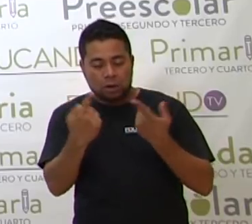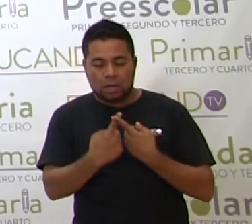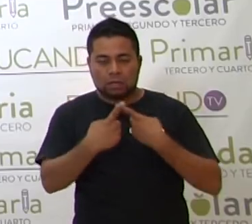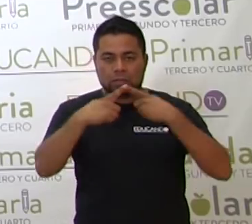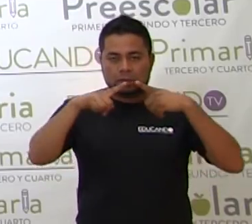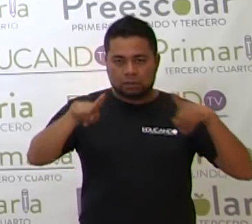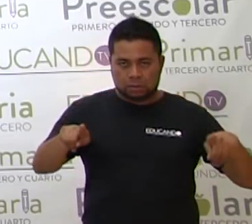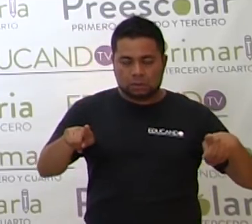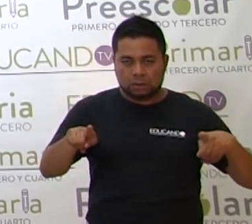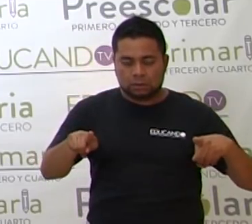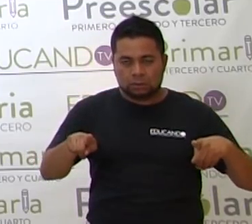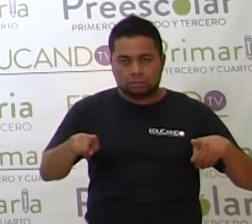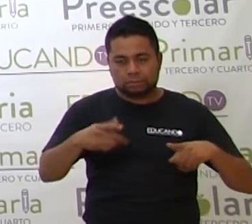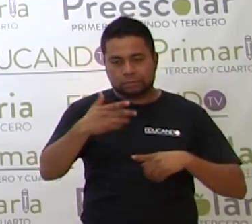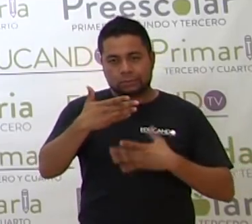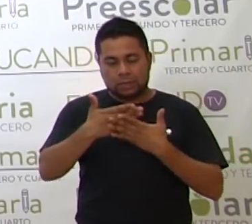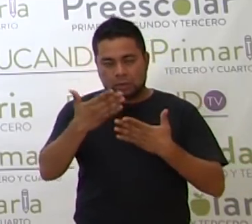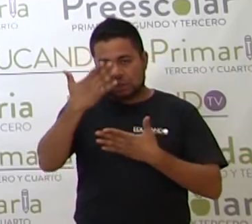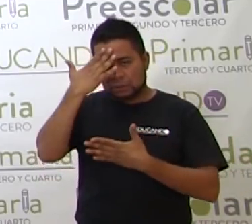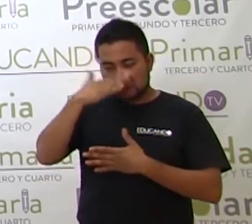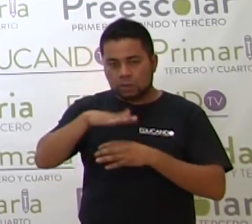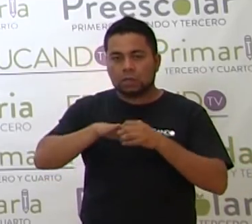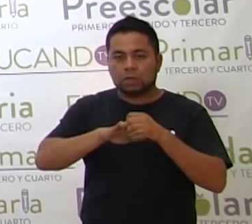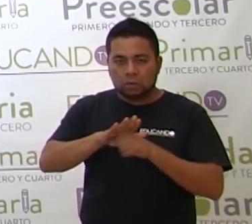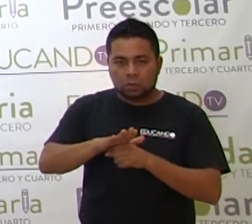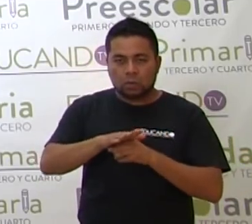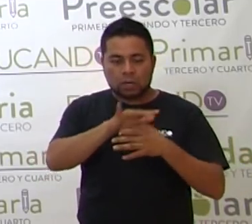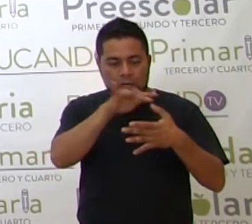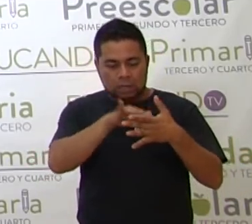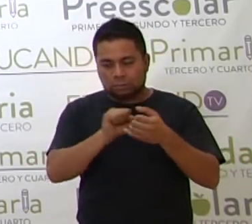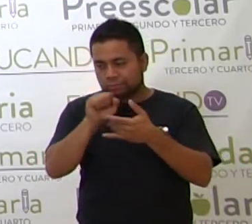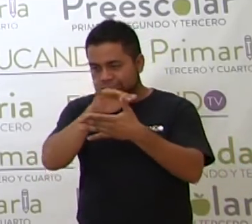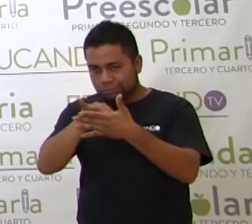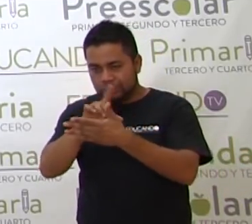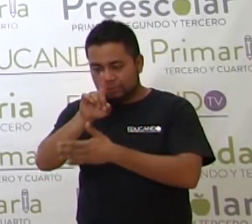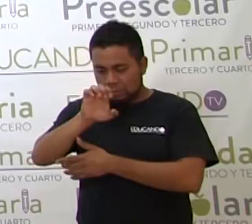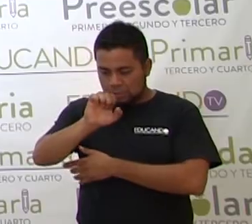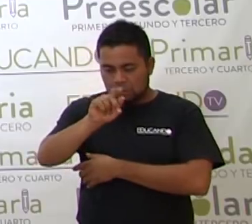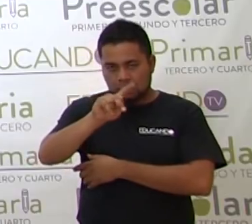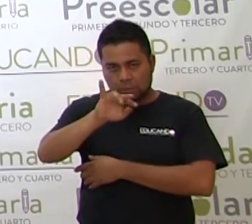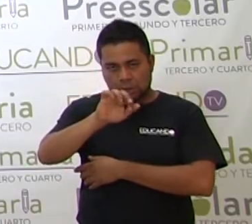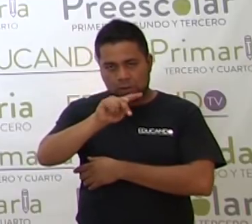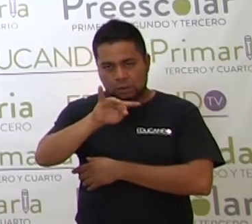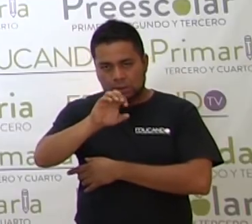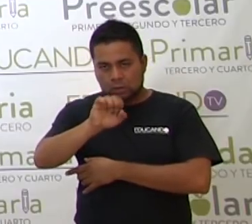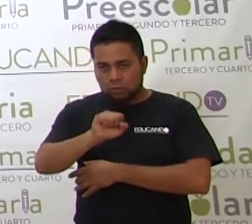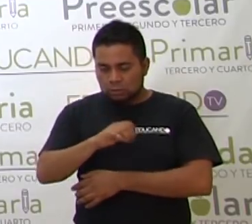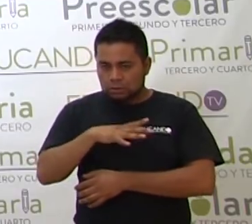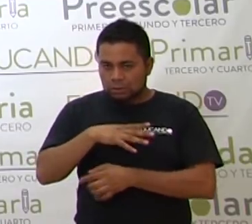conocer los tipos de textos descriptivos. Y vamos a iniciar con el primero.